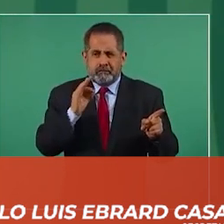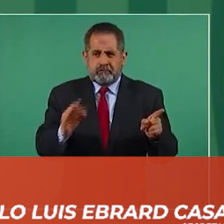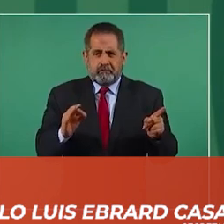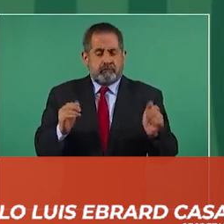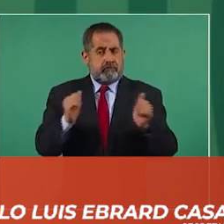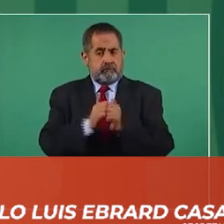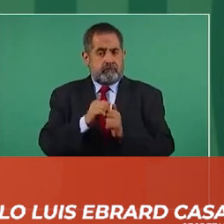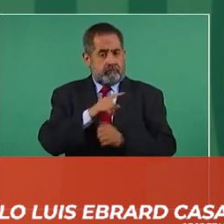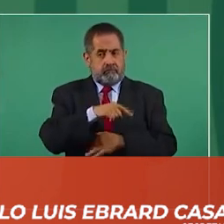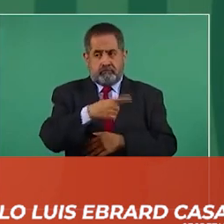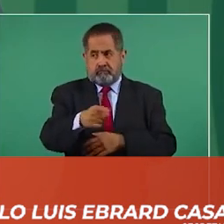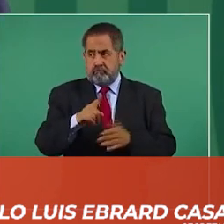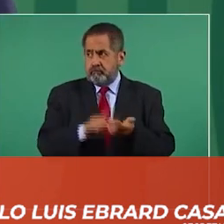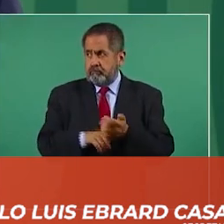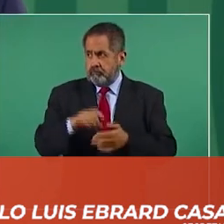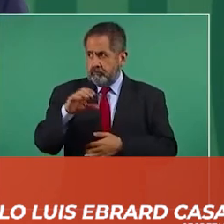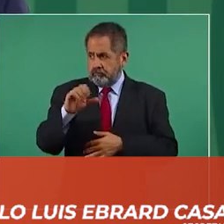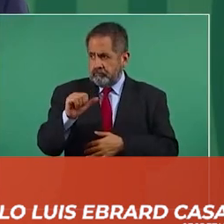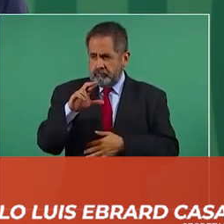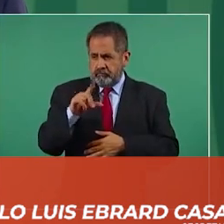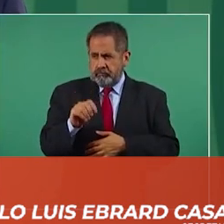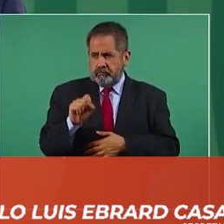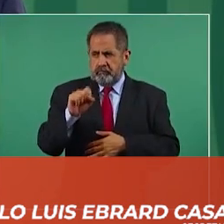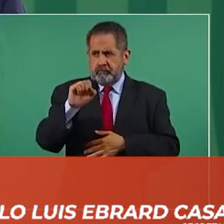tanto con Carlos Slim,